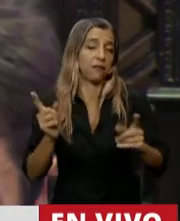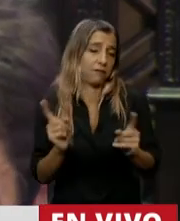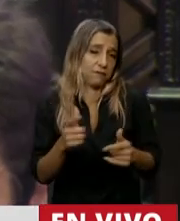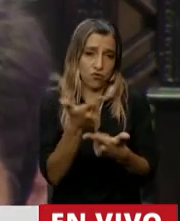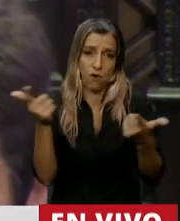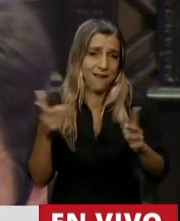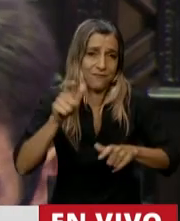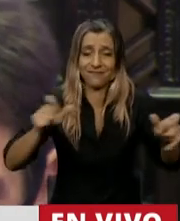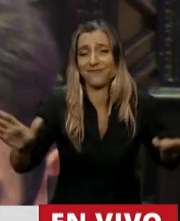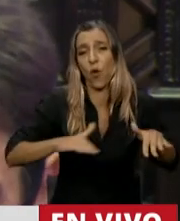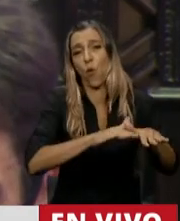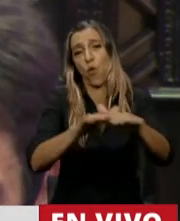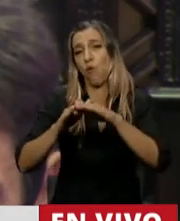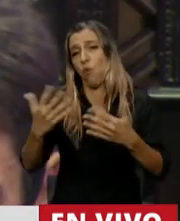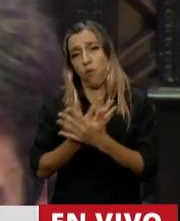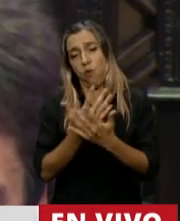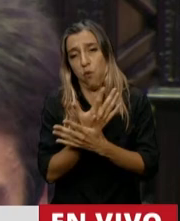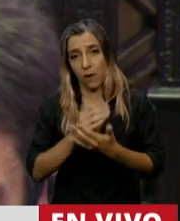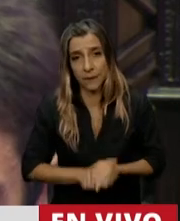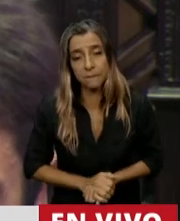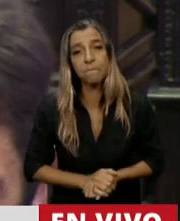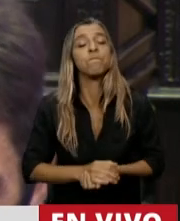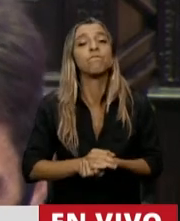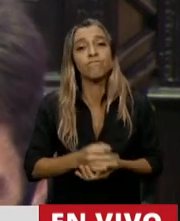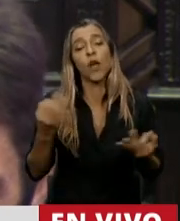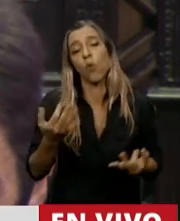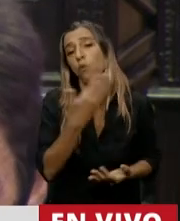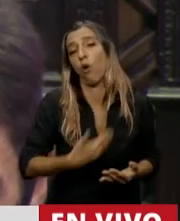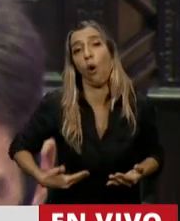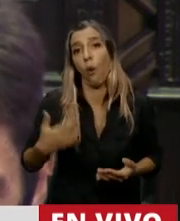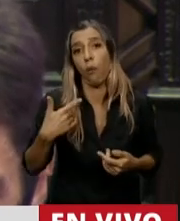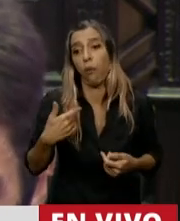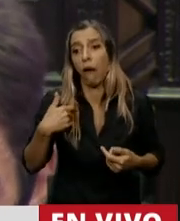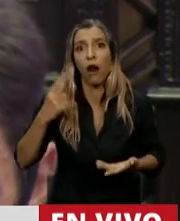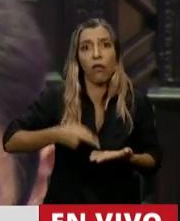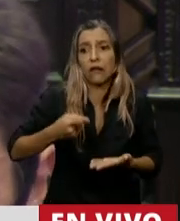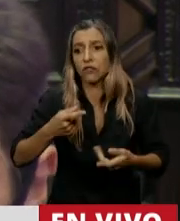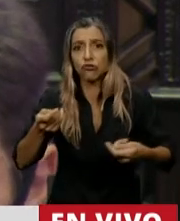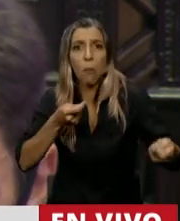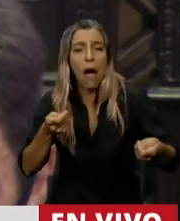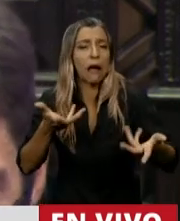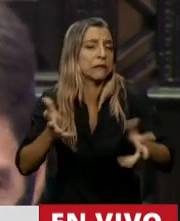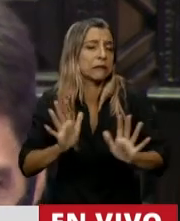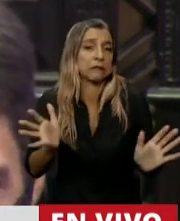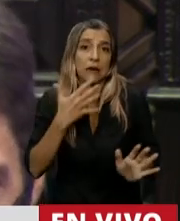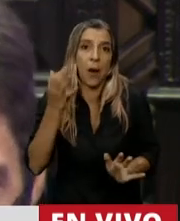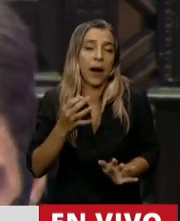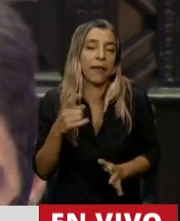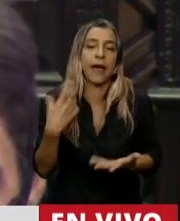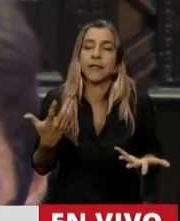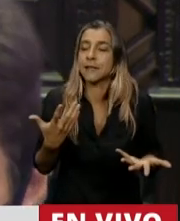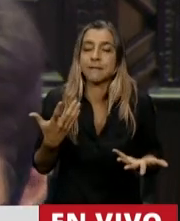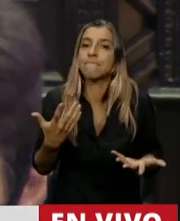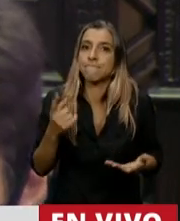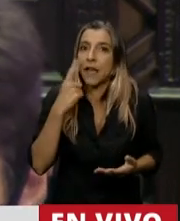padeceres, hemos tenido una gestión de gobierno que ha dejado muchísimo que desear, a los cuales les hemos señalado cada vez que hemos podido